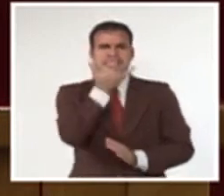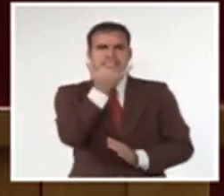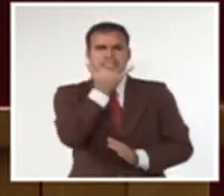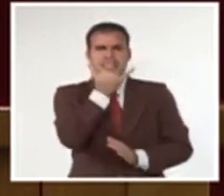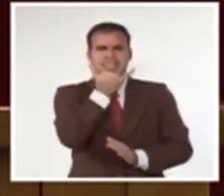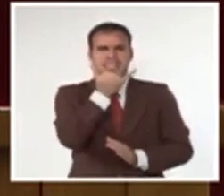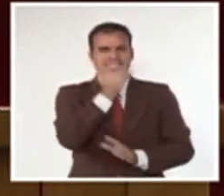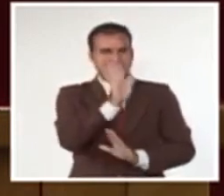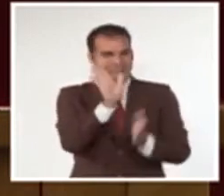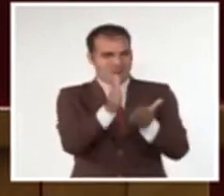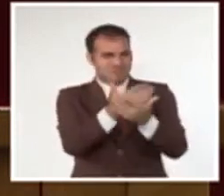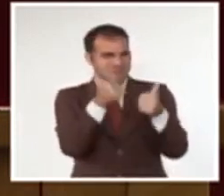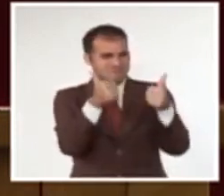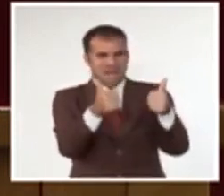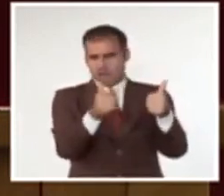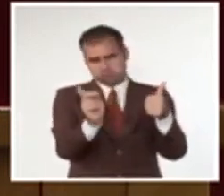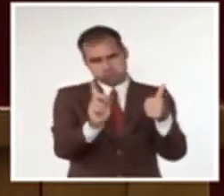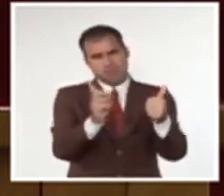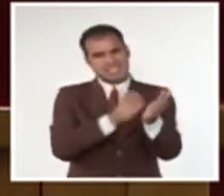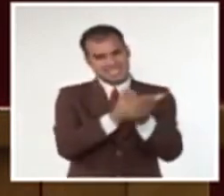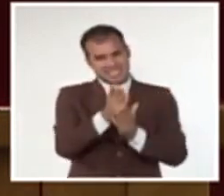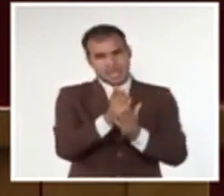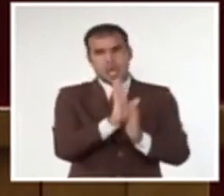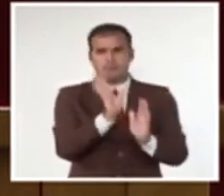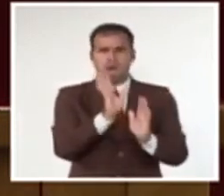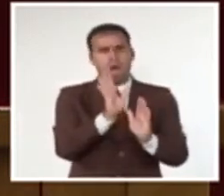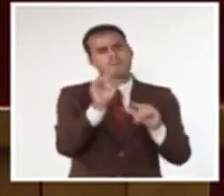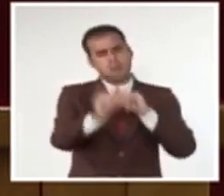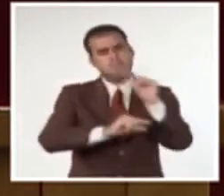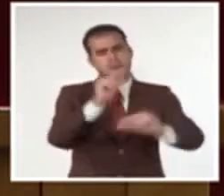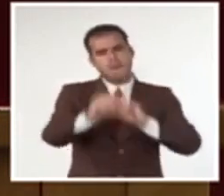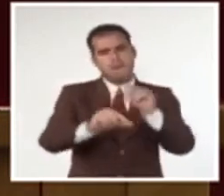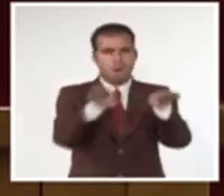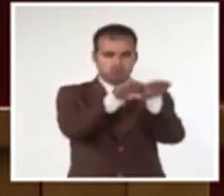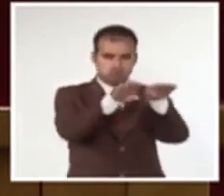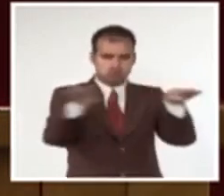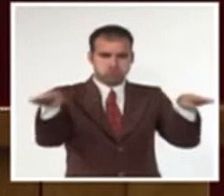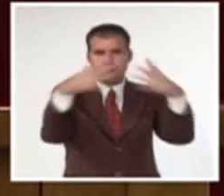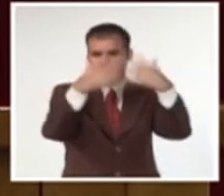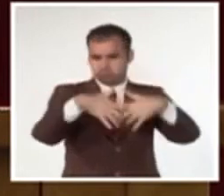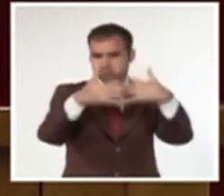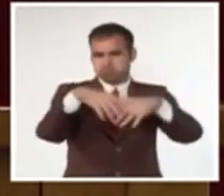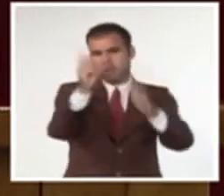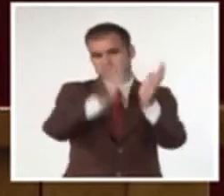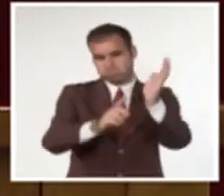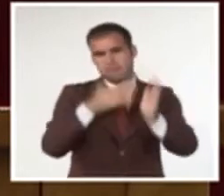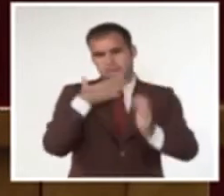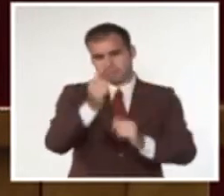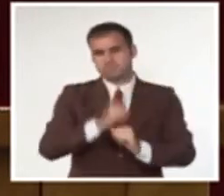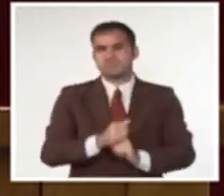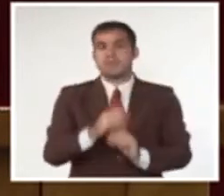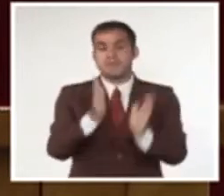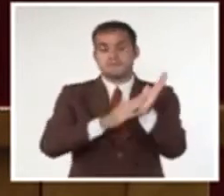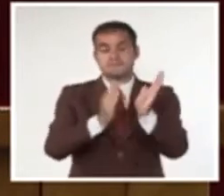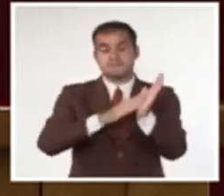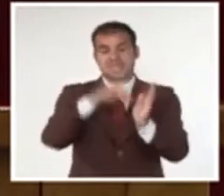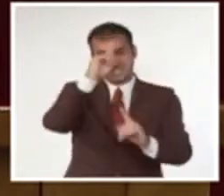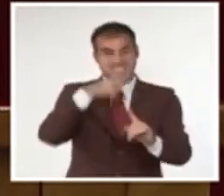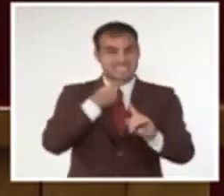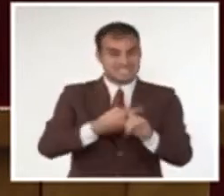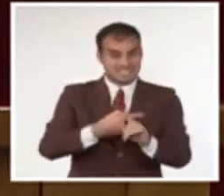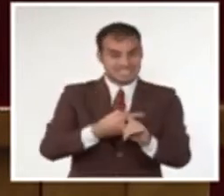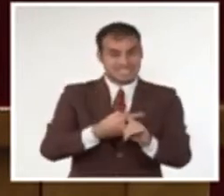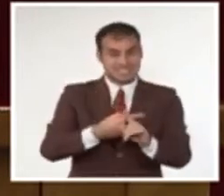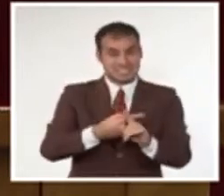las capacidades de generación eléctrica se han ido restableciendo. En el mes de septiembre se pudo destinar en muy